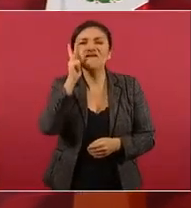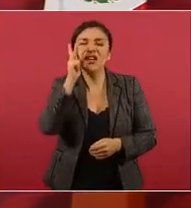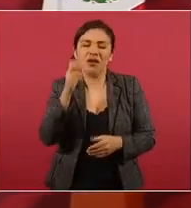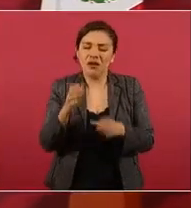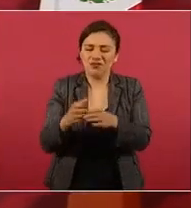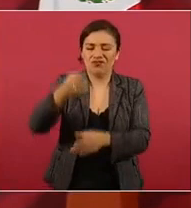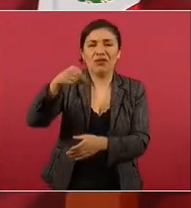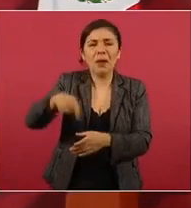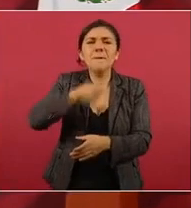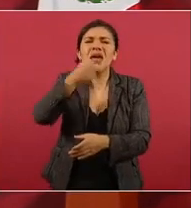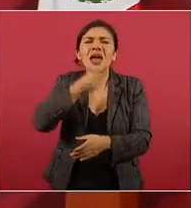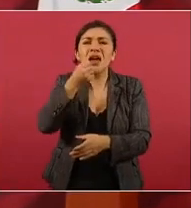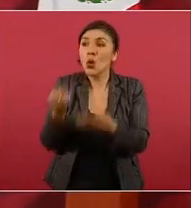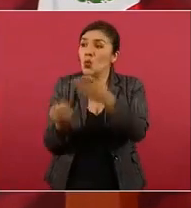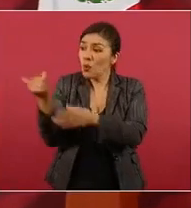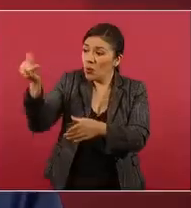viejas.